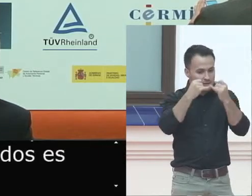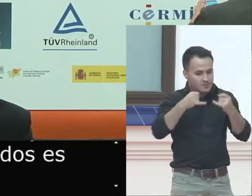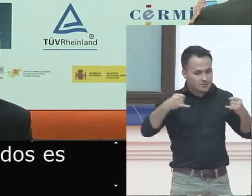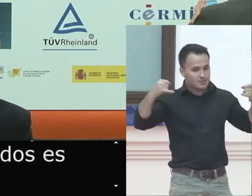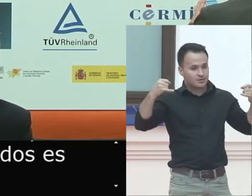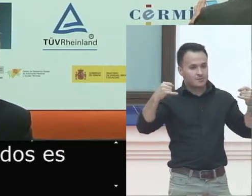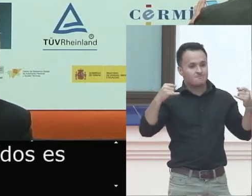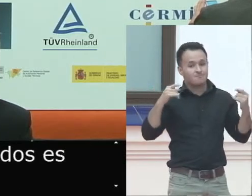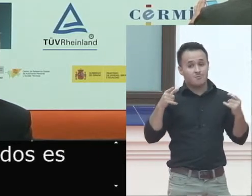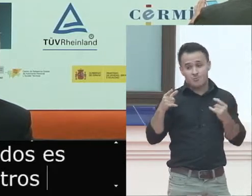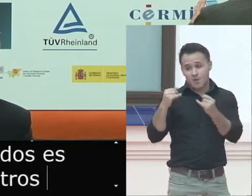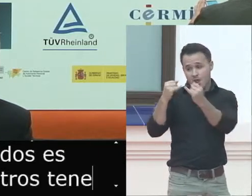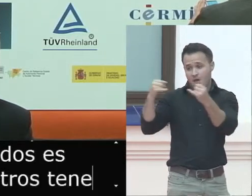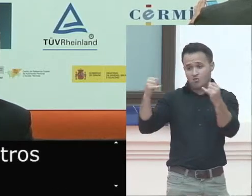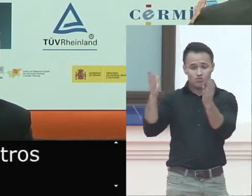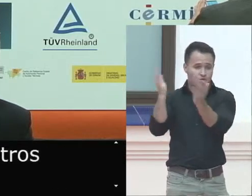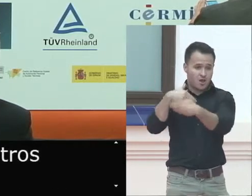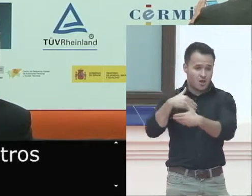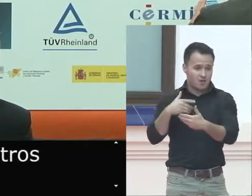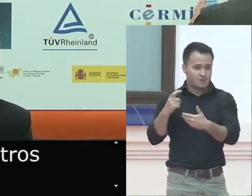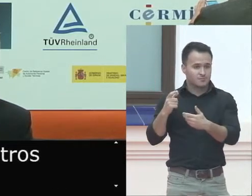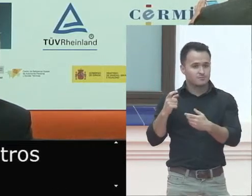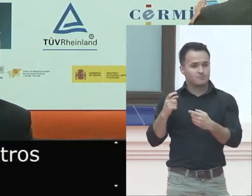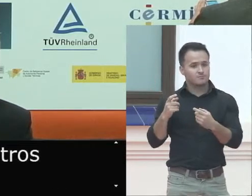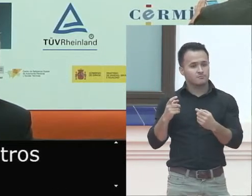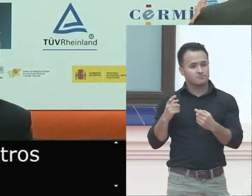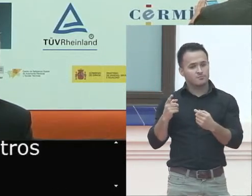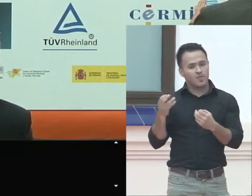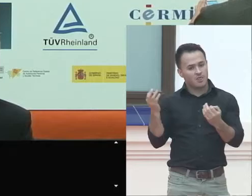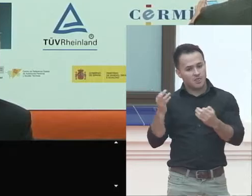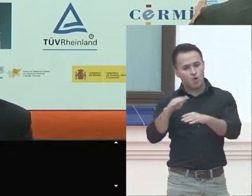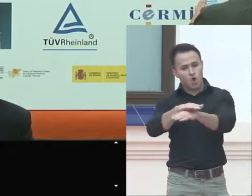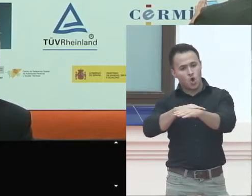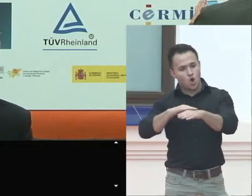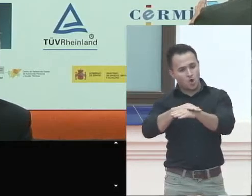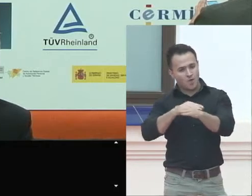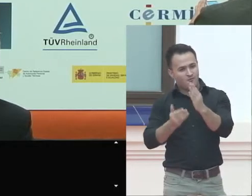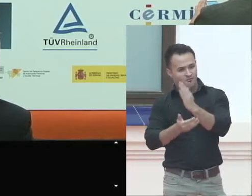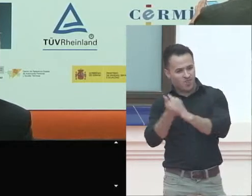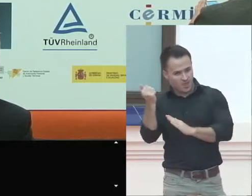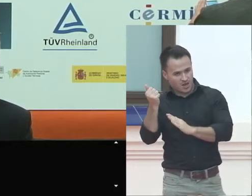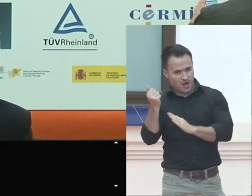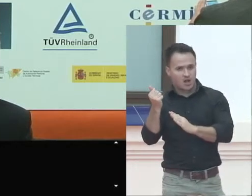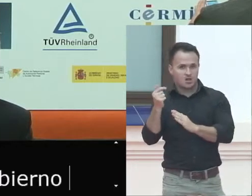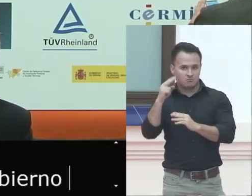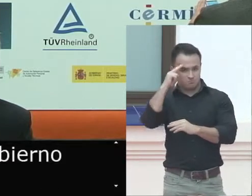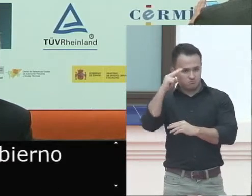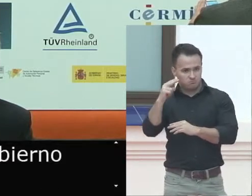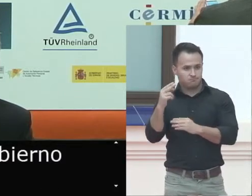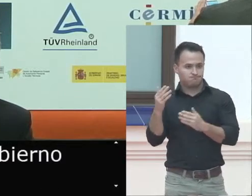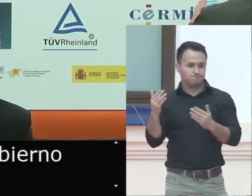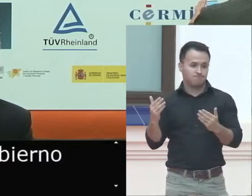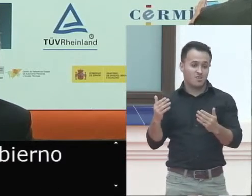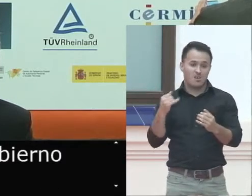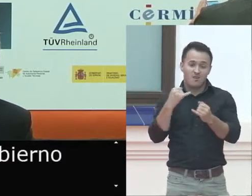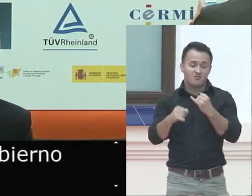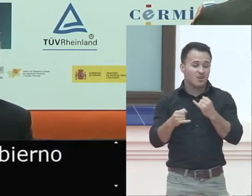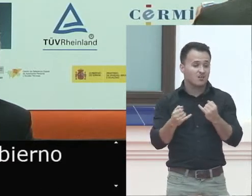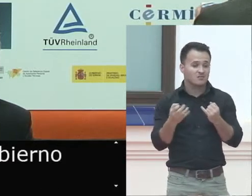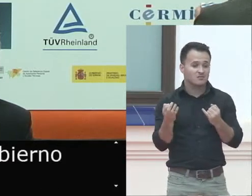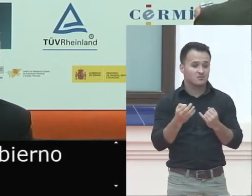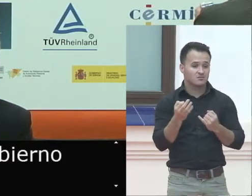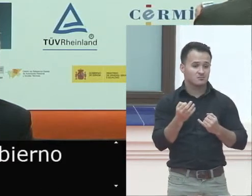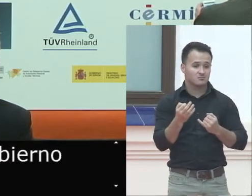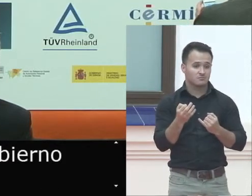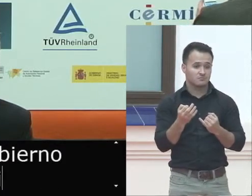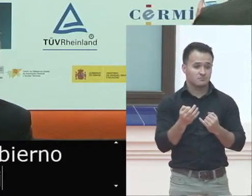tienen, ellos tienen que responder ante el gobierno federal, aquí eran los organismos de normalización. Entonces, al final ha ocurrido que la norma